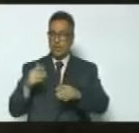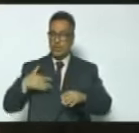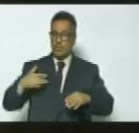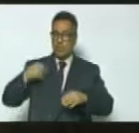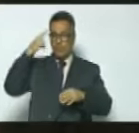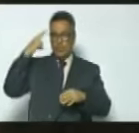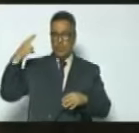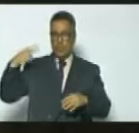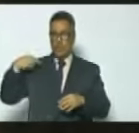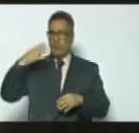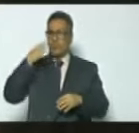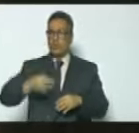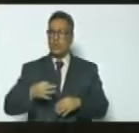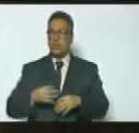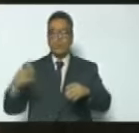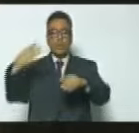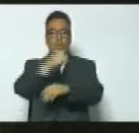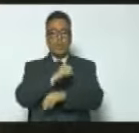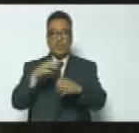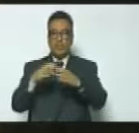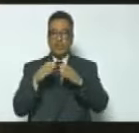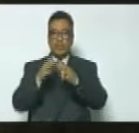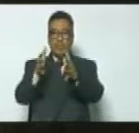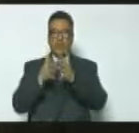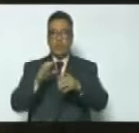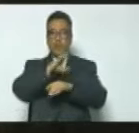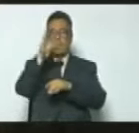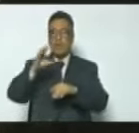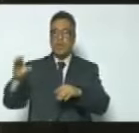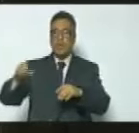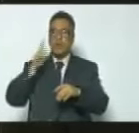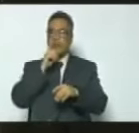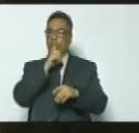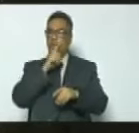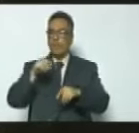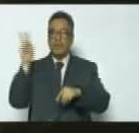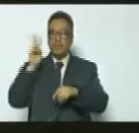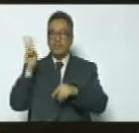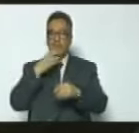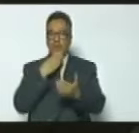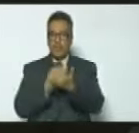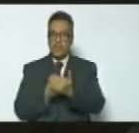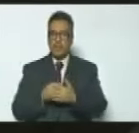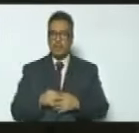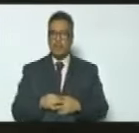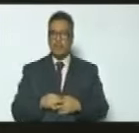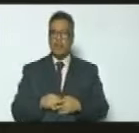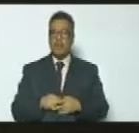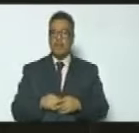sentimos orgullosos que hoy tenemos un equipo campeón del Caribe llamado Venezuela. Muchas gracias.